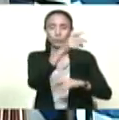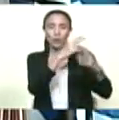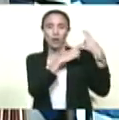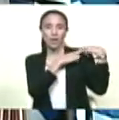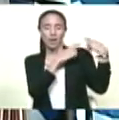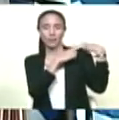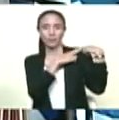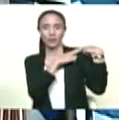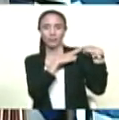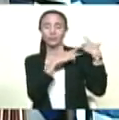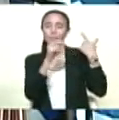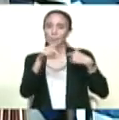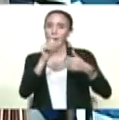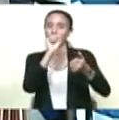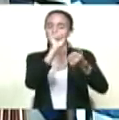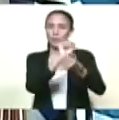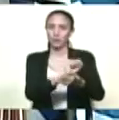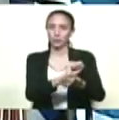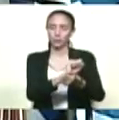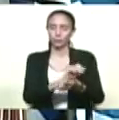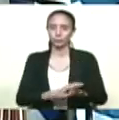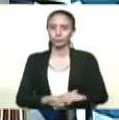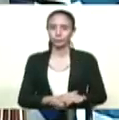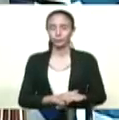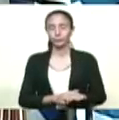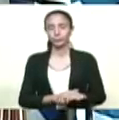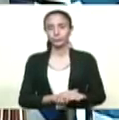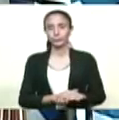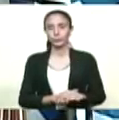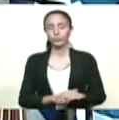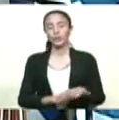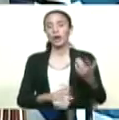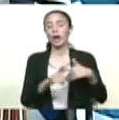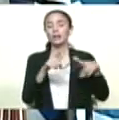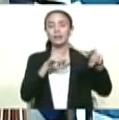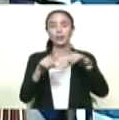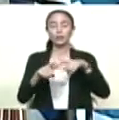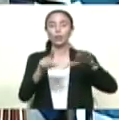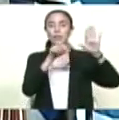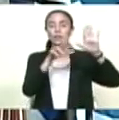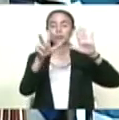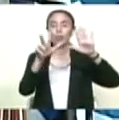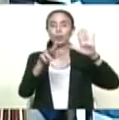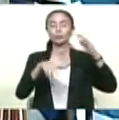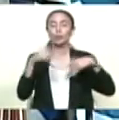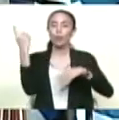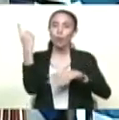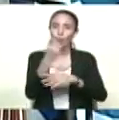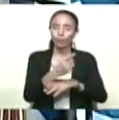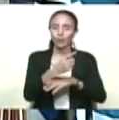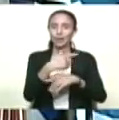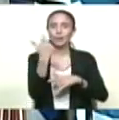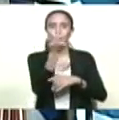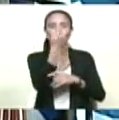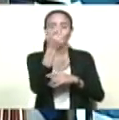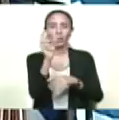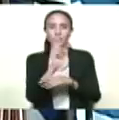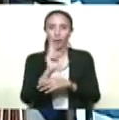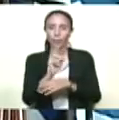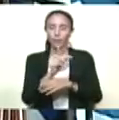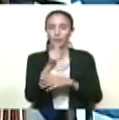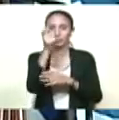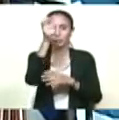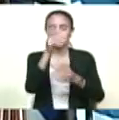quiero agregar que aparte de ello hay 18 órdenes de aprensión como se puede